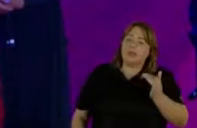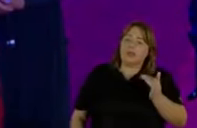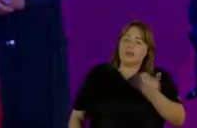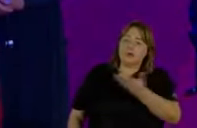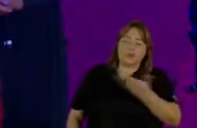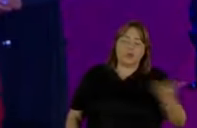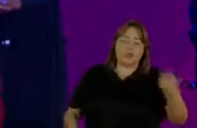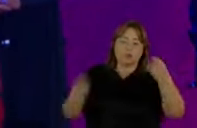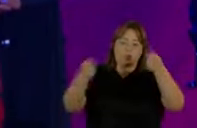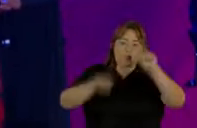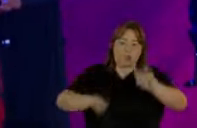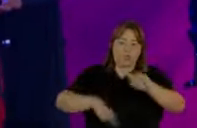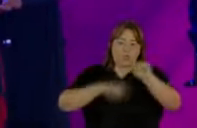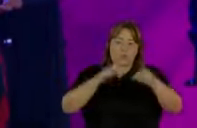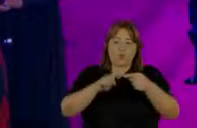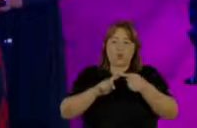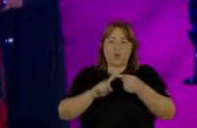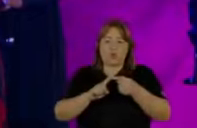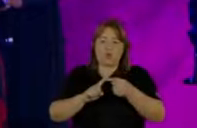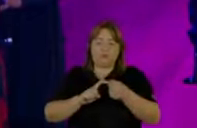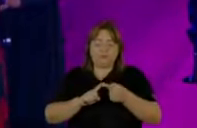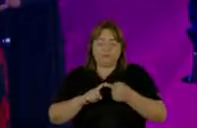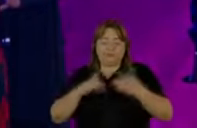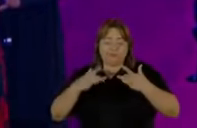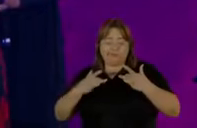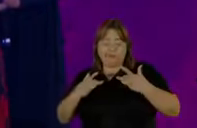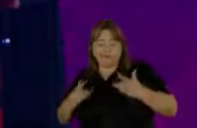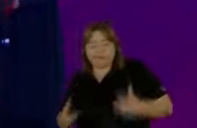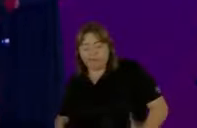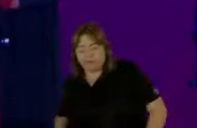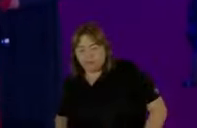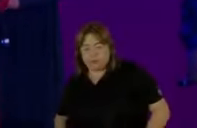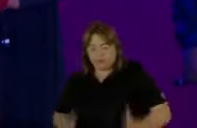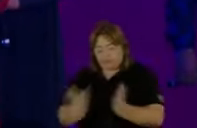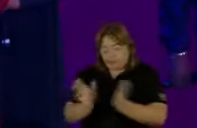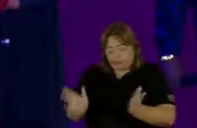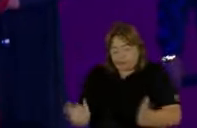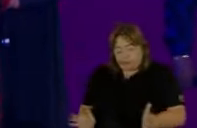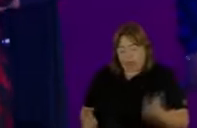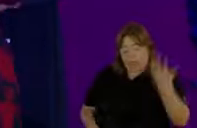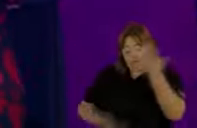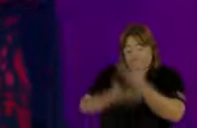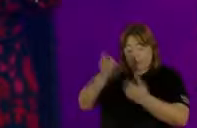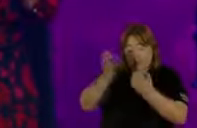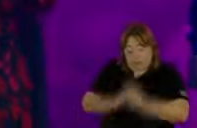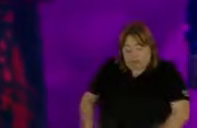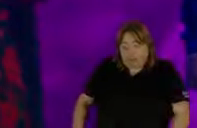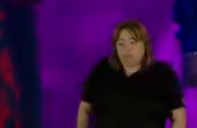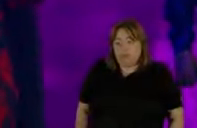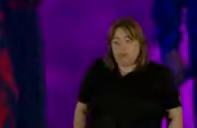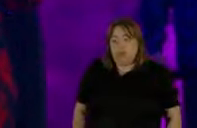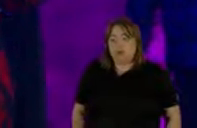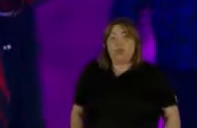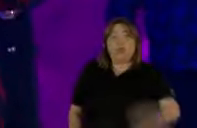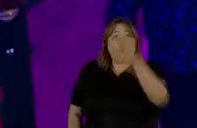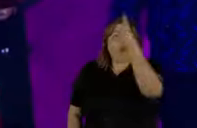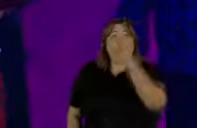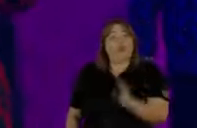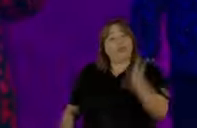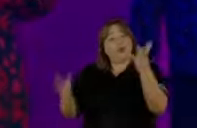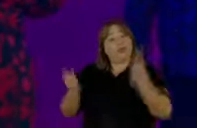que sucede cuando estamos decaídos, desanimados, es que bajamos las manos. Pero el Señor levanta nuestras